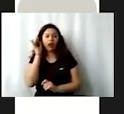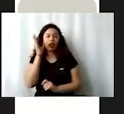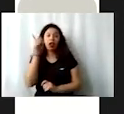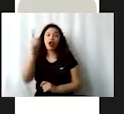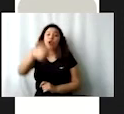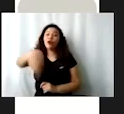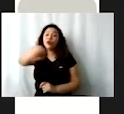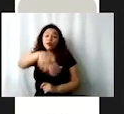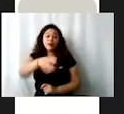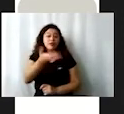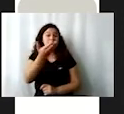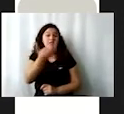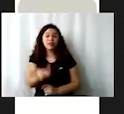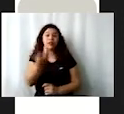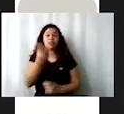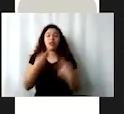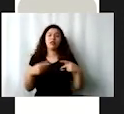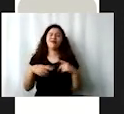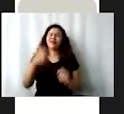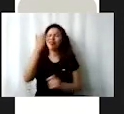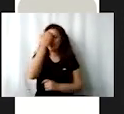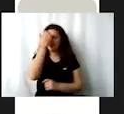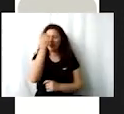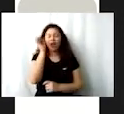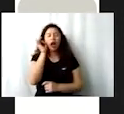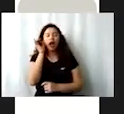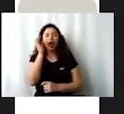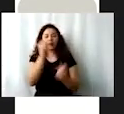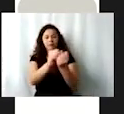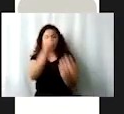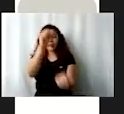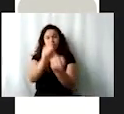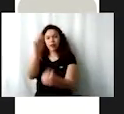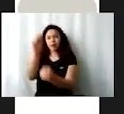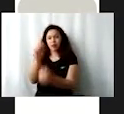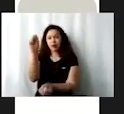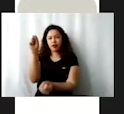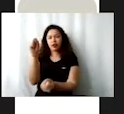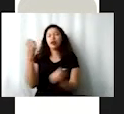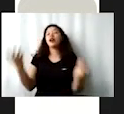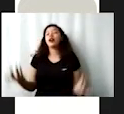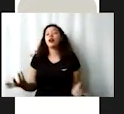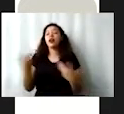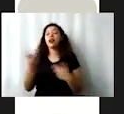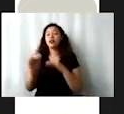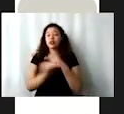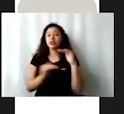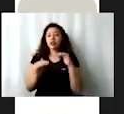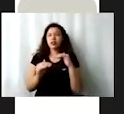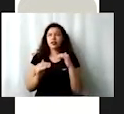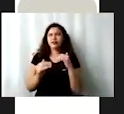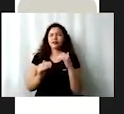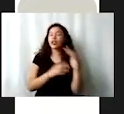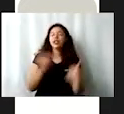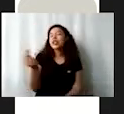ustedes. Ustedes conocen a las personas y tú conoces básicamente lo que necesitas para ello.